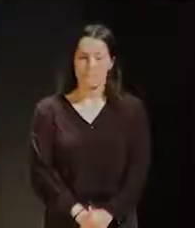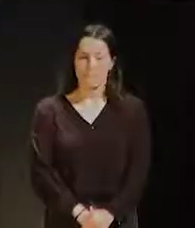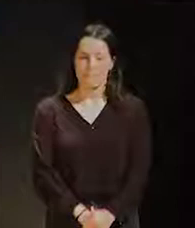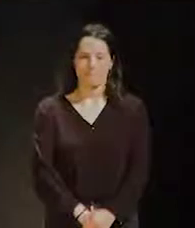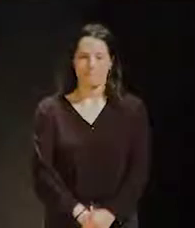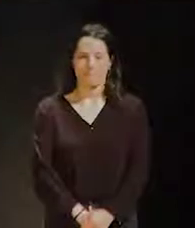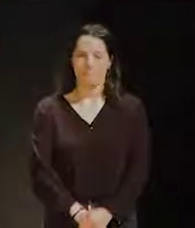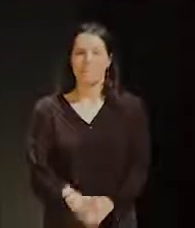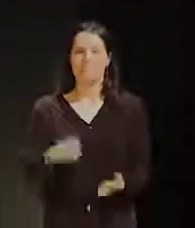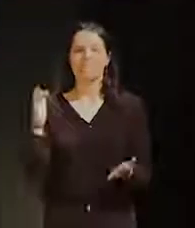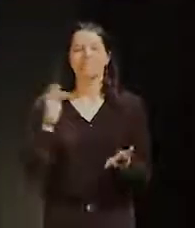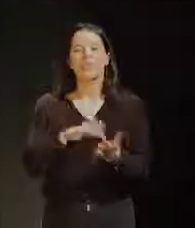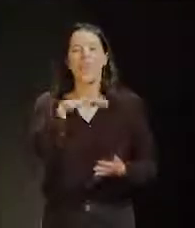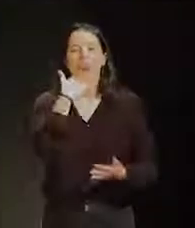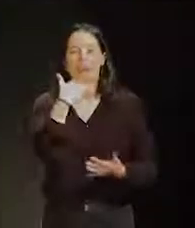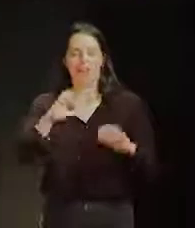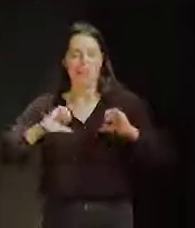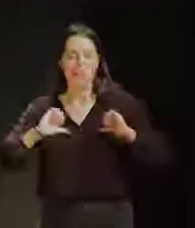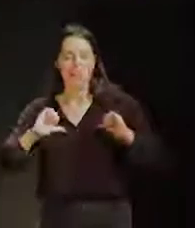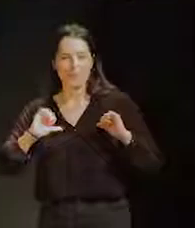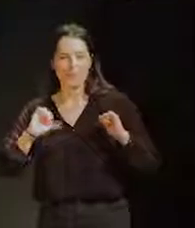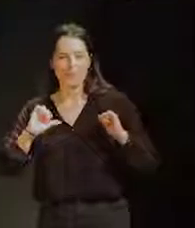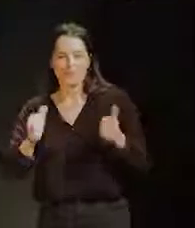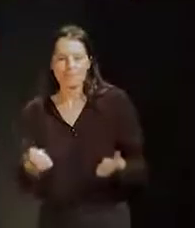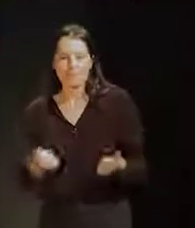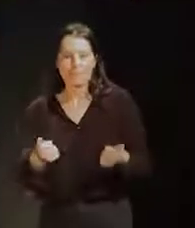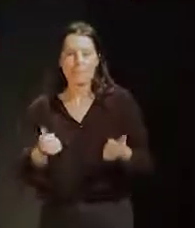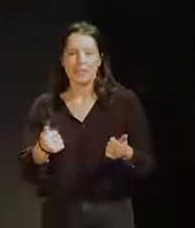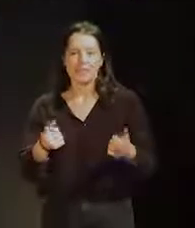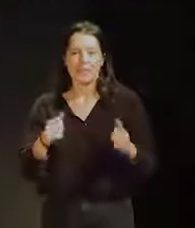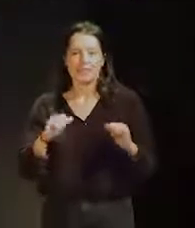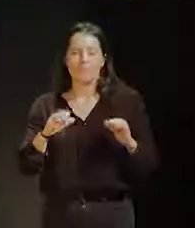Y qualcosa sta empezando ad accadere